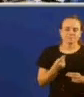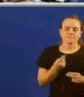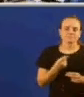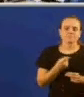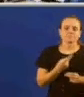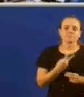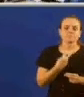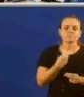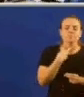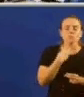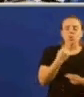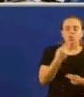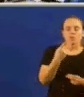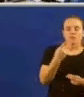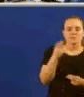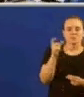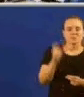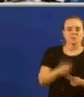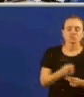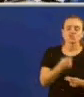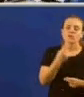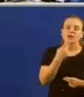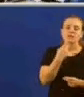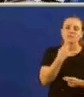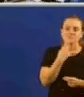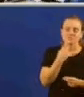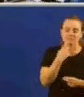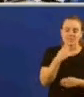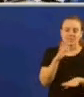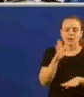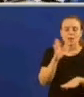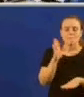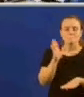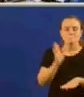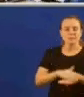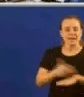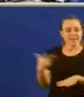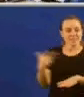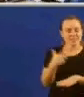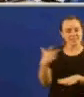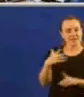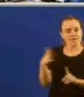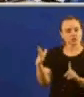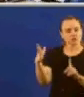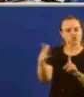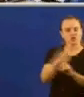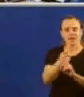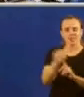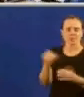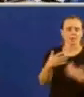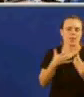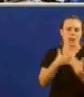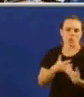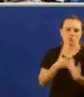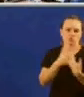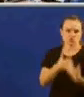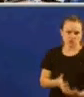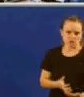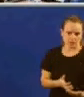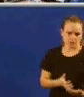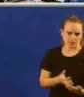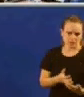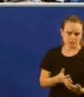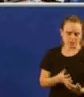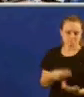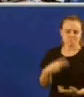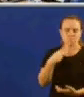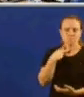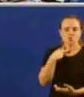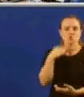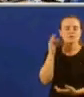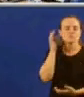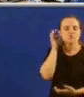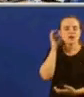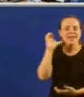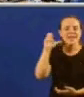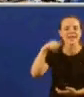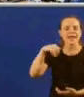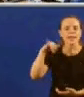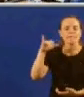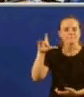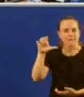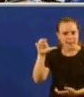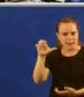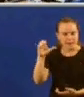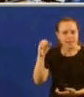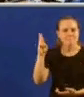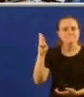que para conquistar dereitos efectivamente hai que loitar por eles. Emil Pancus, unha muller que foi desde logo